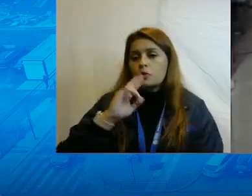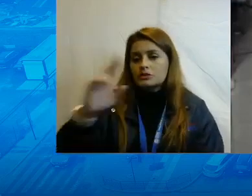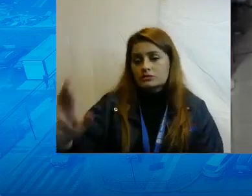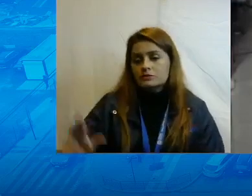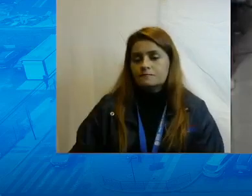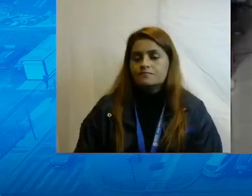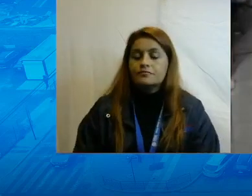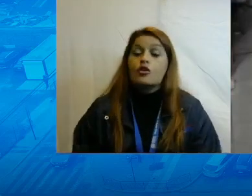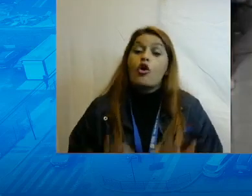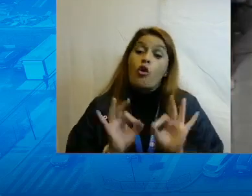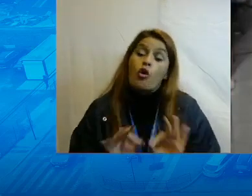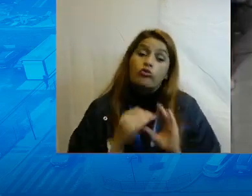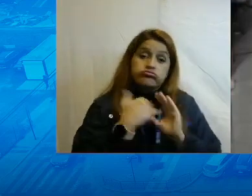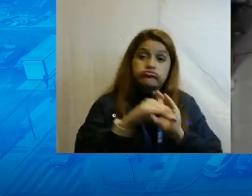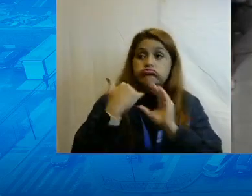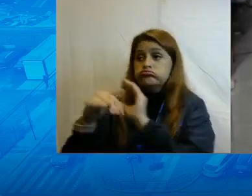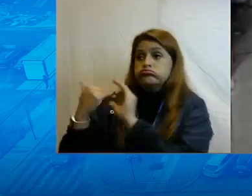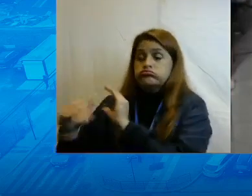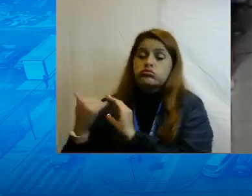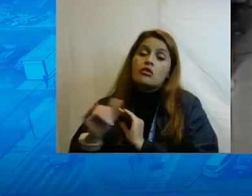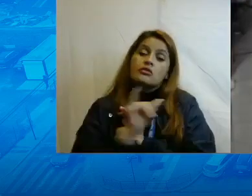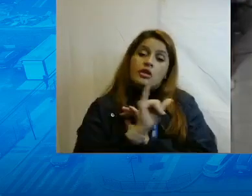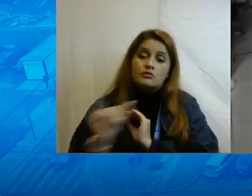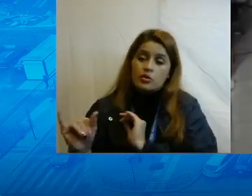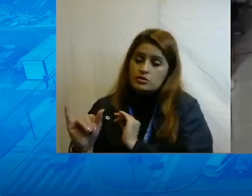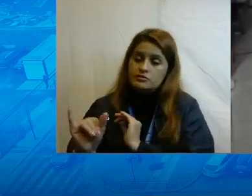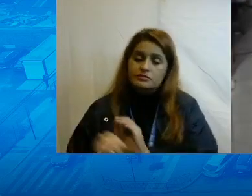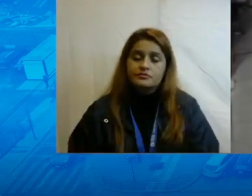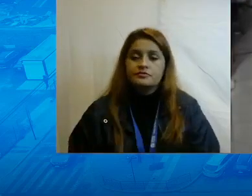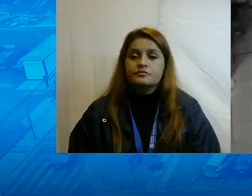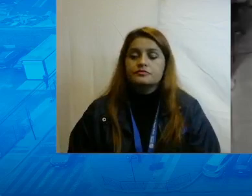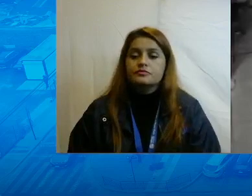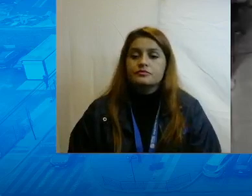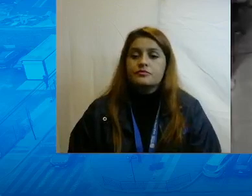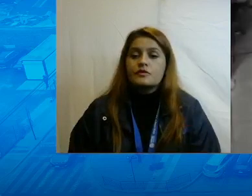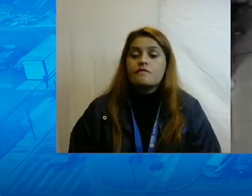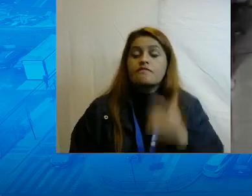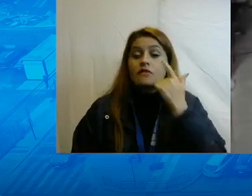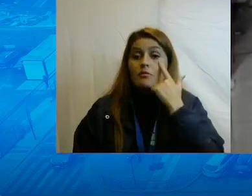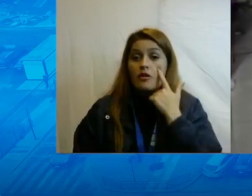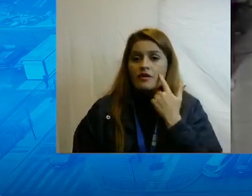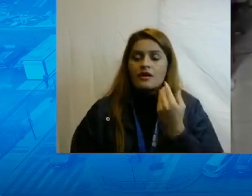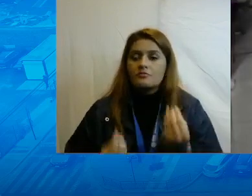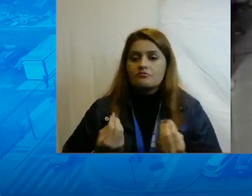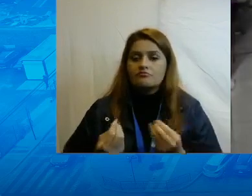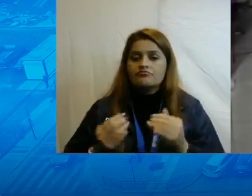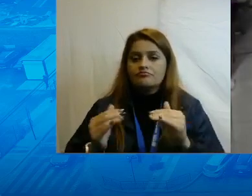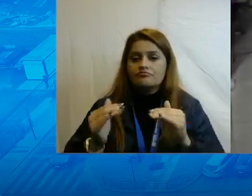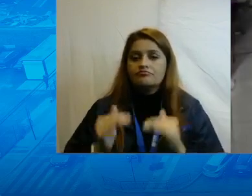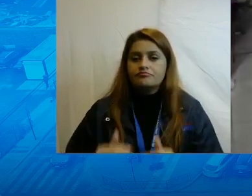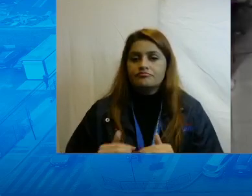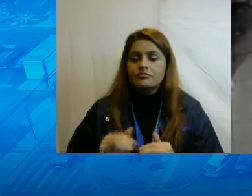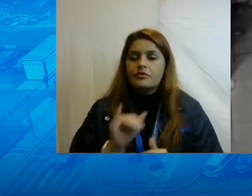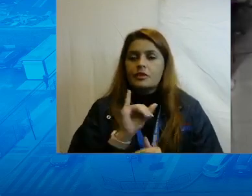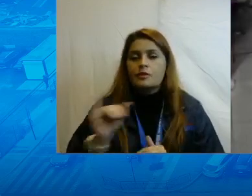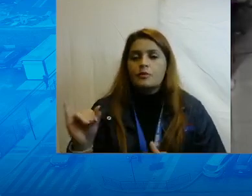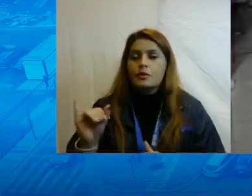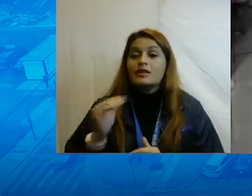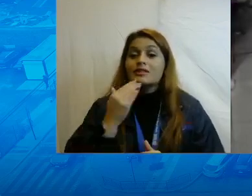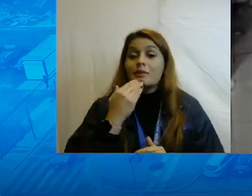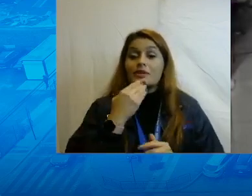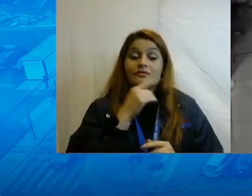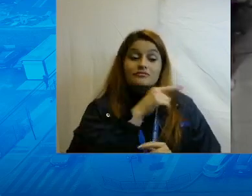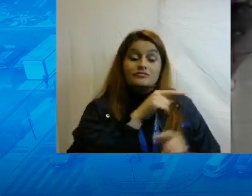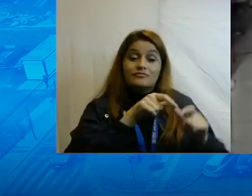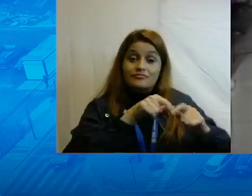por correspondencia algún punto sobre esto. Vamos a ver también con tránsito la demarcación de Héctor Pino del